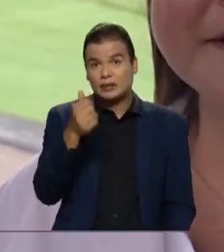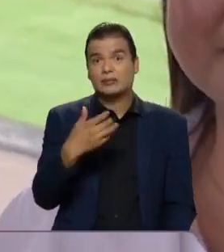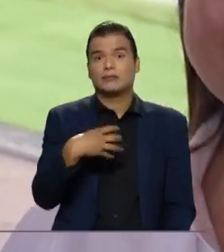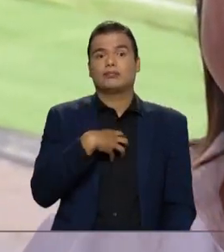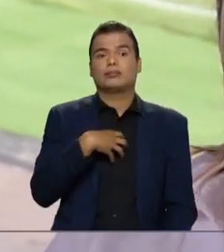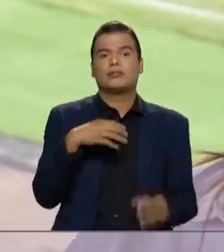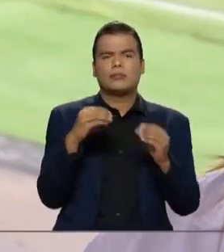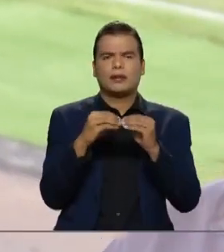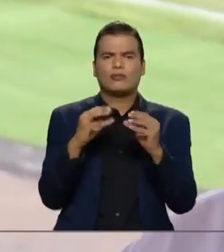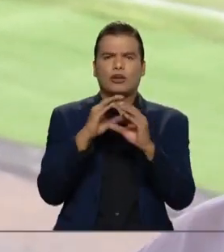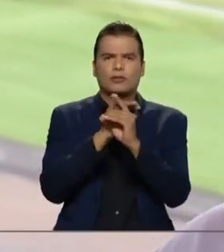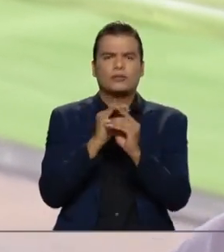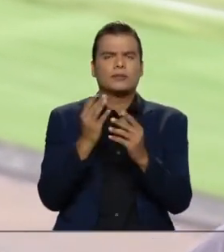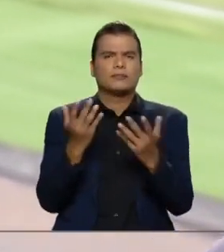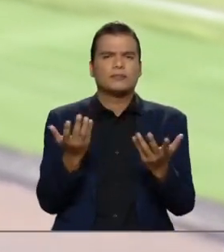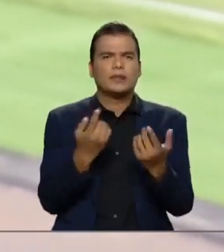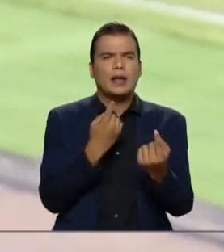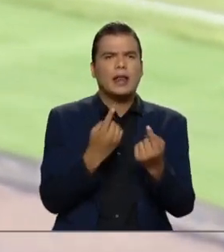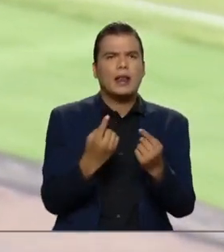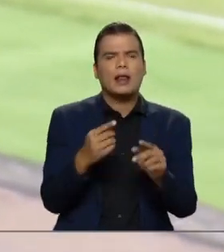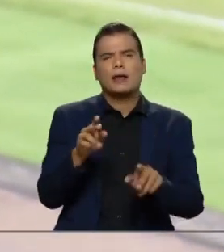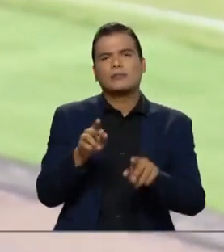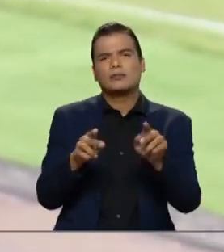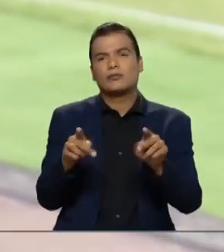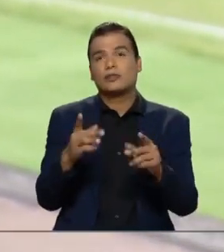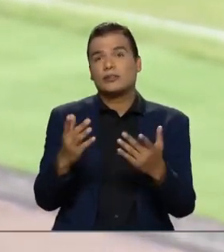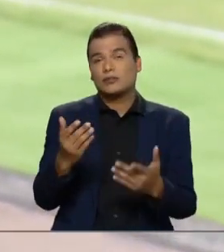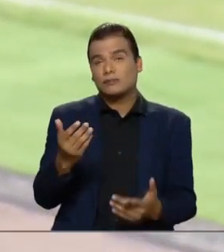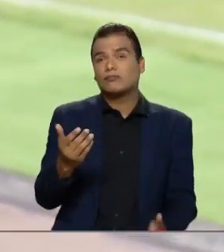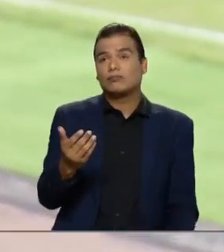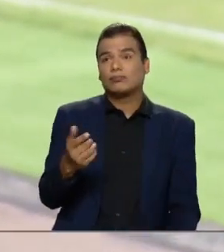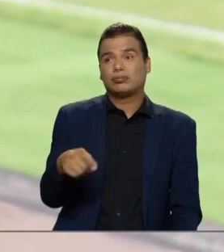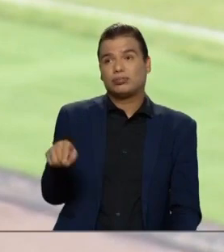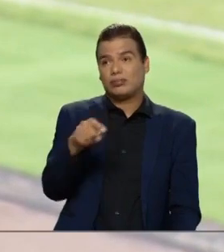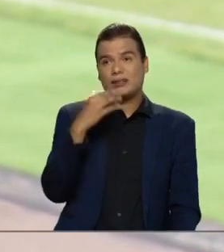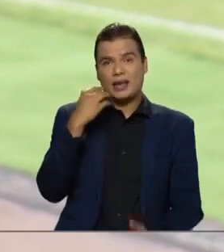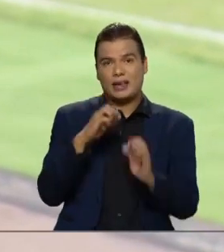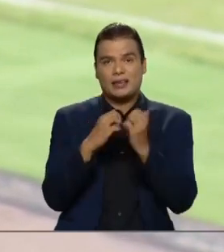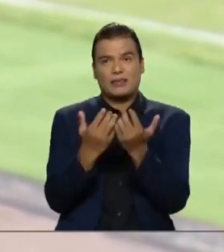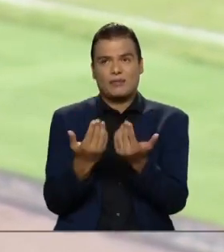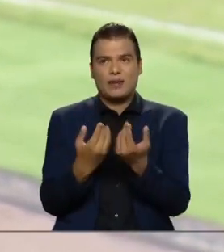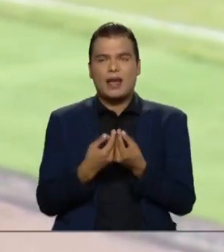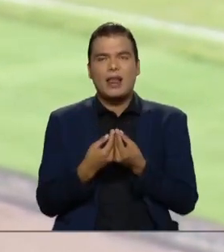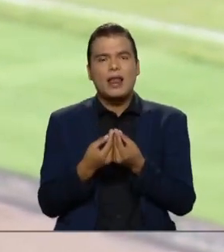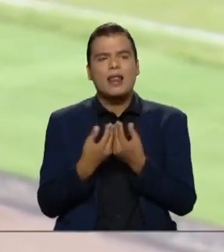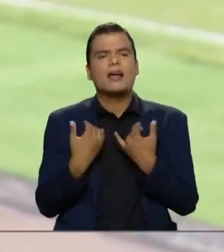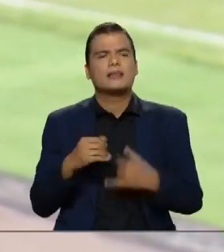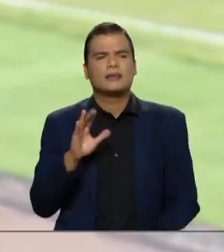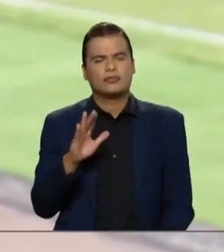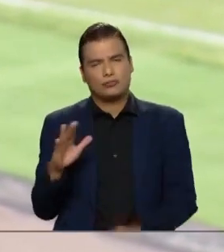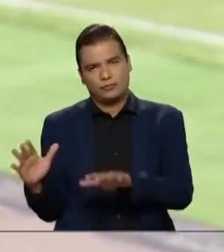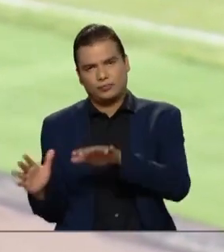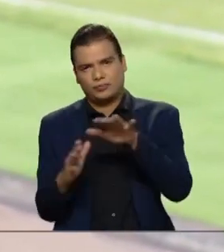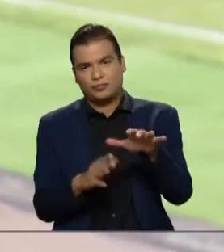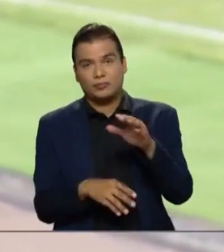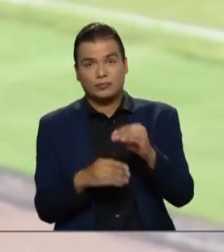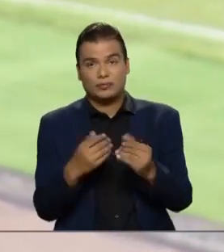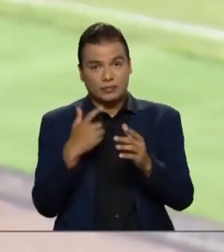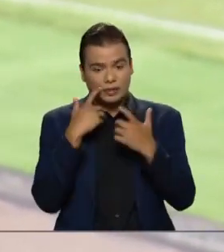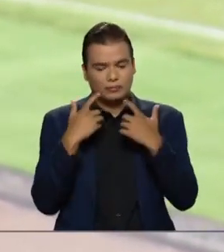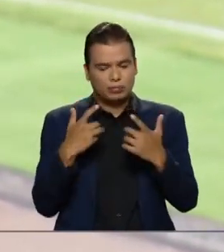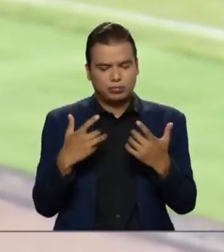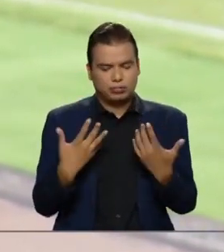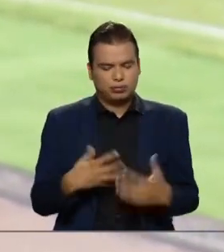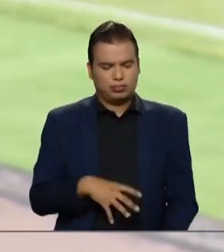tendremos y hablaremos con las protagonistas. Pero hay otra noticia de la que hay que hablar, que nos llenó de muchísima alegría y de mucho orgullo